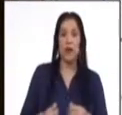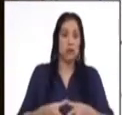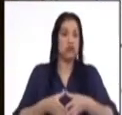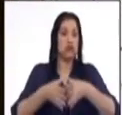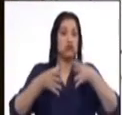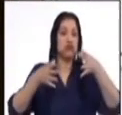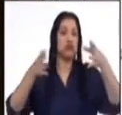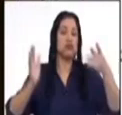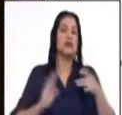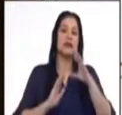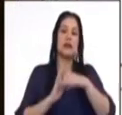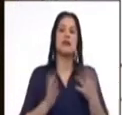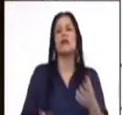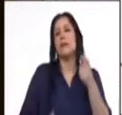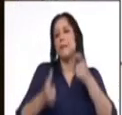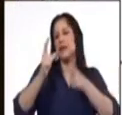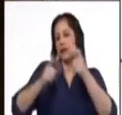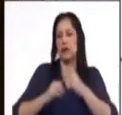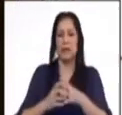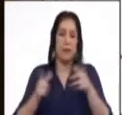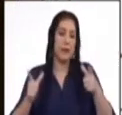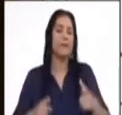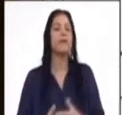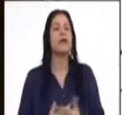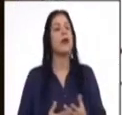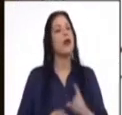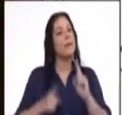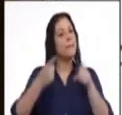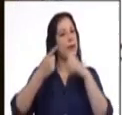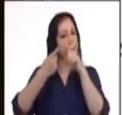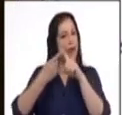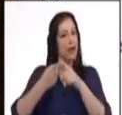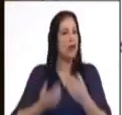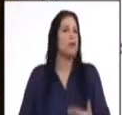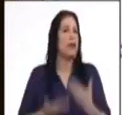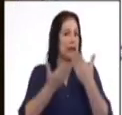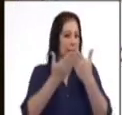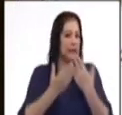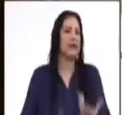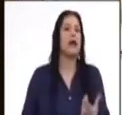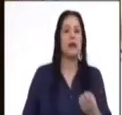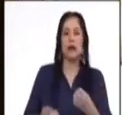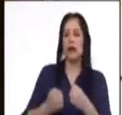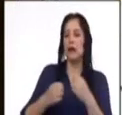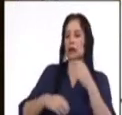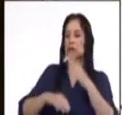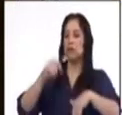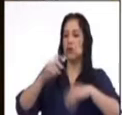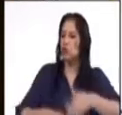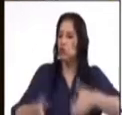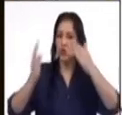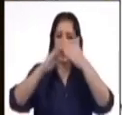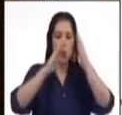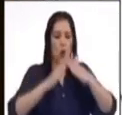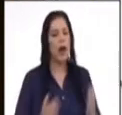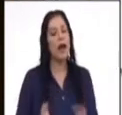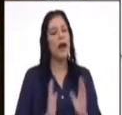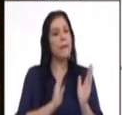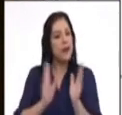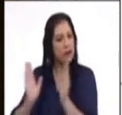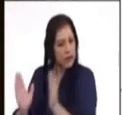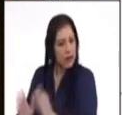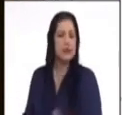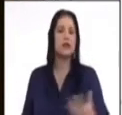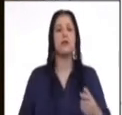segundo de crecimiento demográfico. El primero de ellos planteaba crecimiento de la infraestructura urbana, planificación que